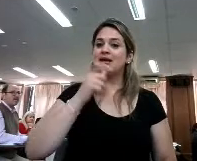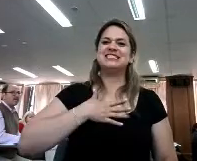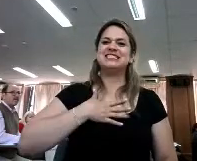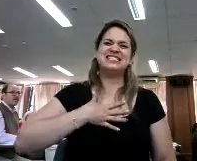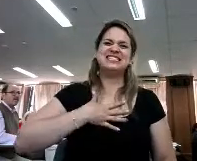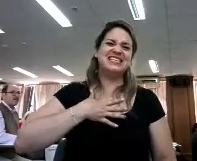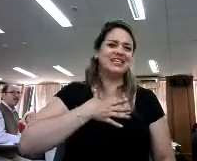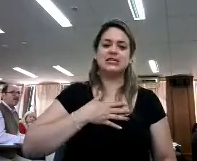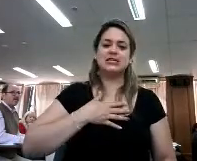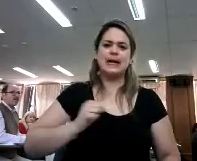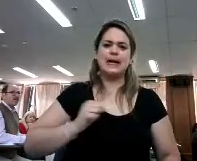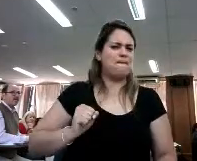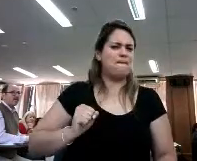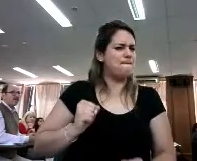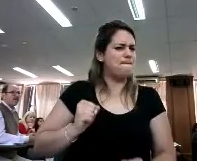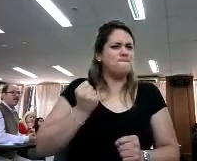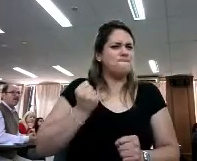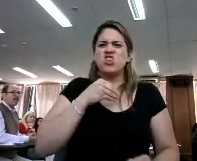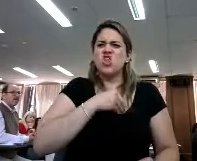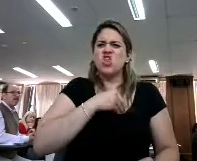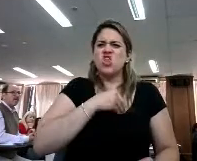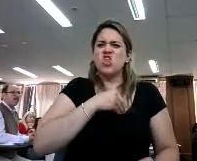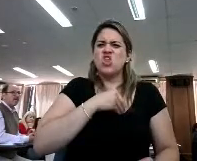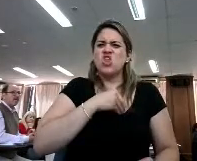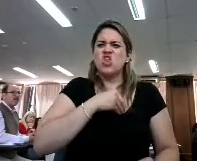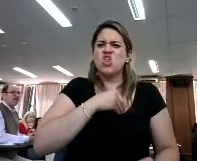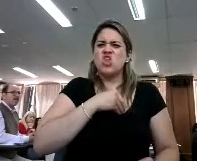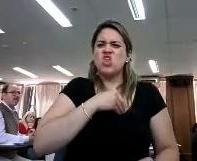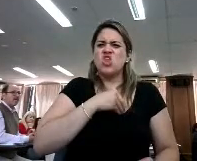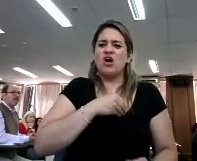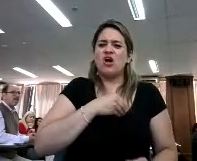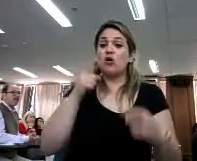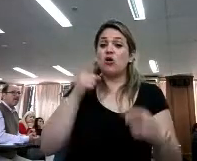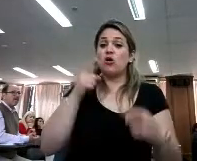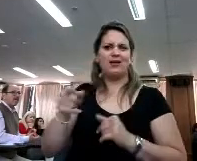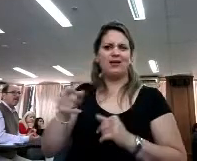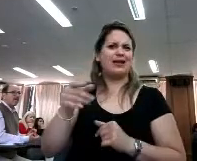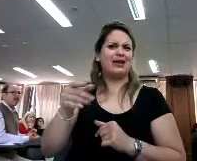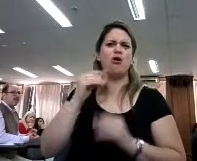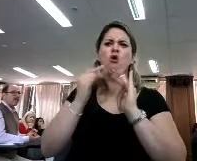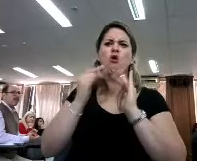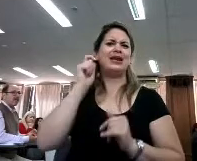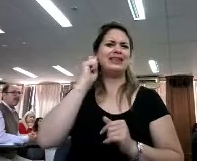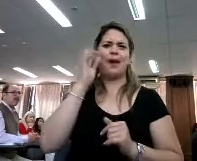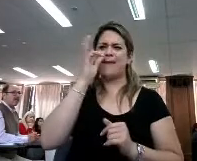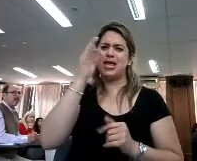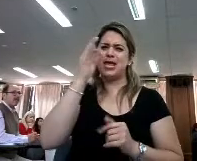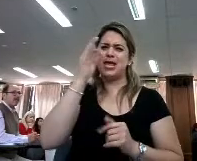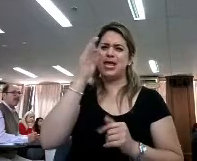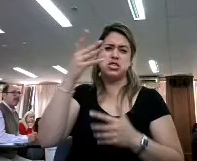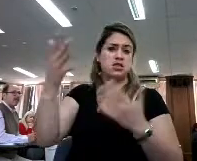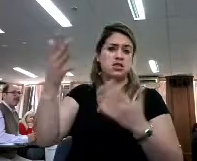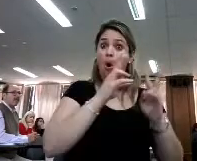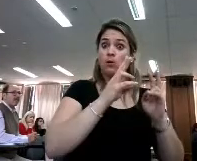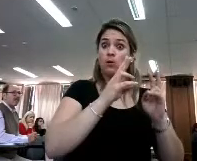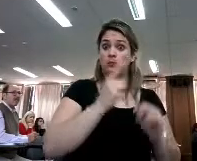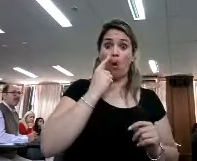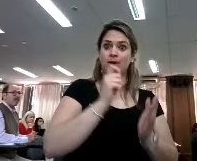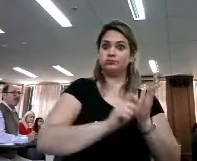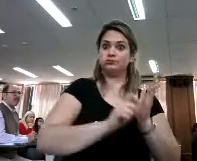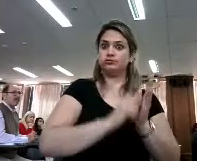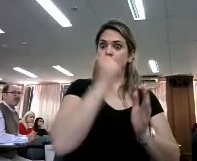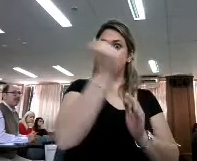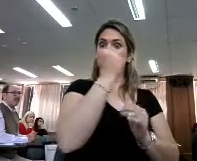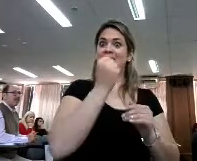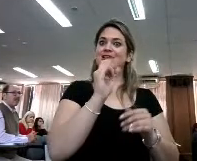ira e intenso dolor contra este estudiante. Era un joven de unos 20 y tantos años, el autor era un científico reconocido de esta